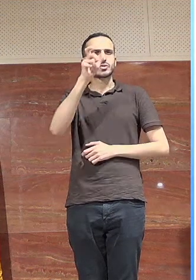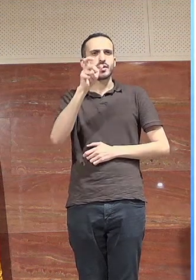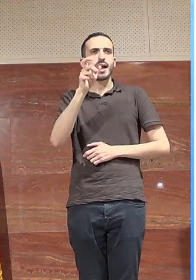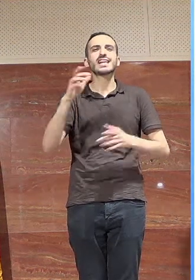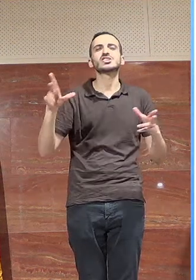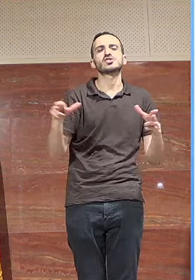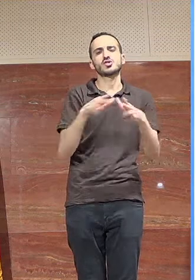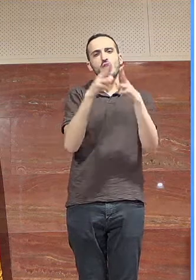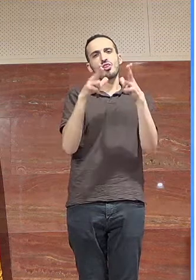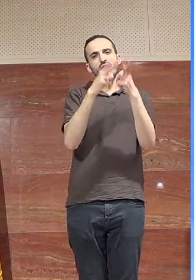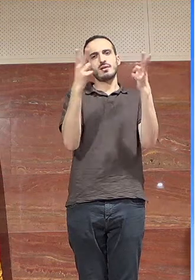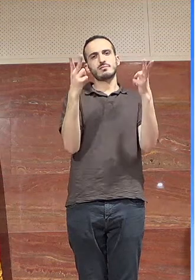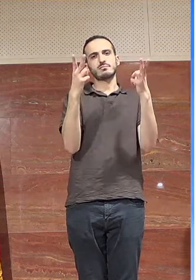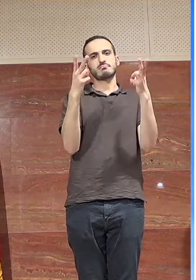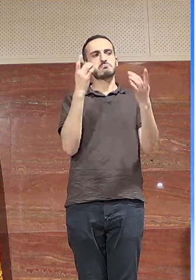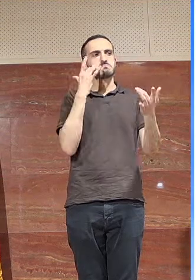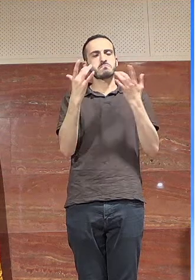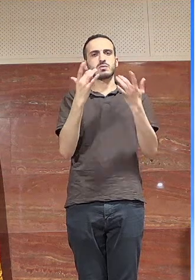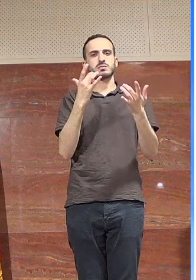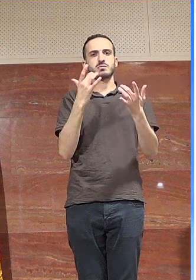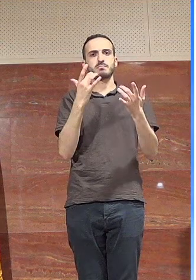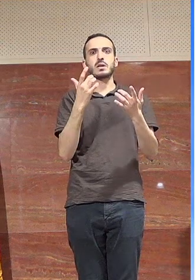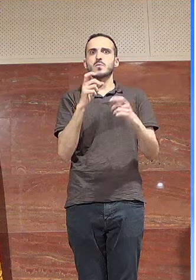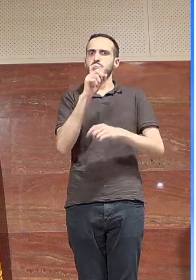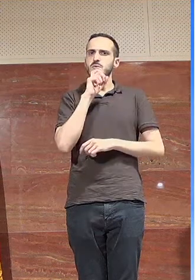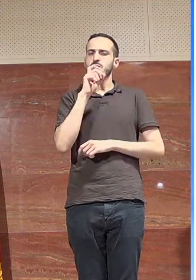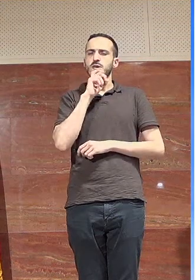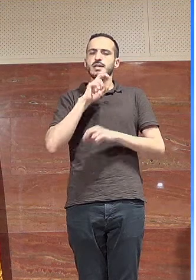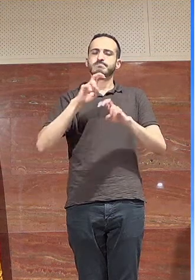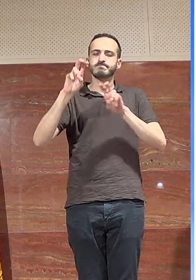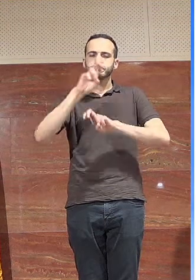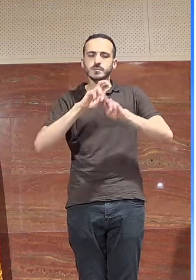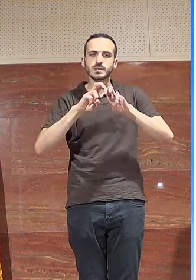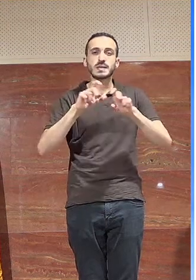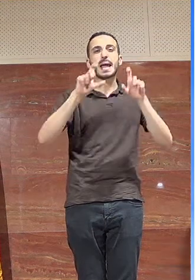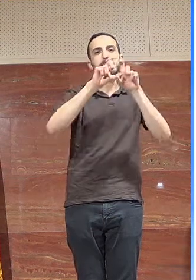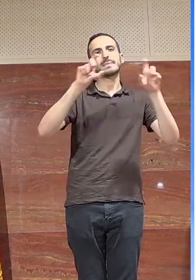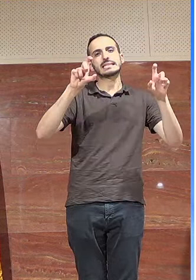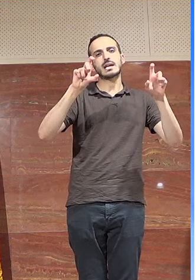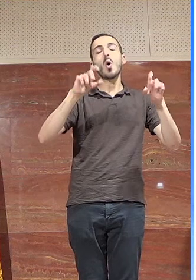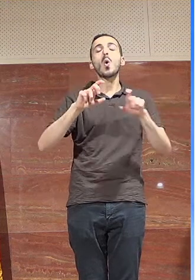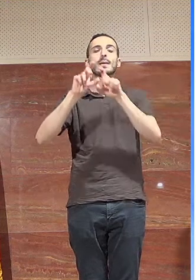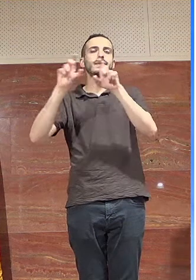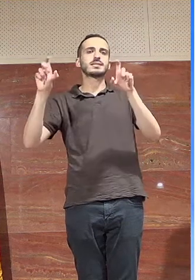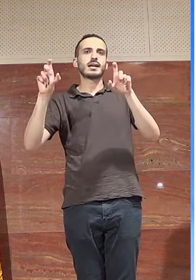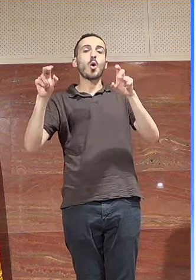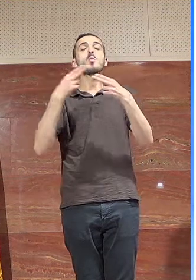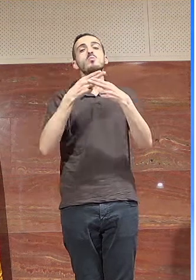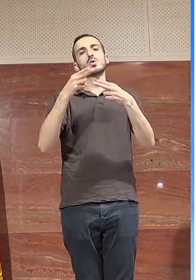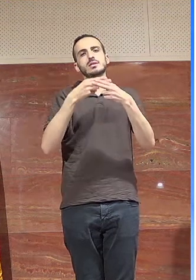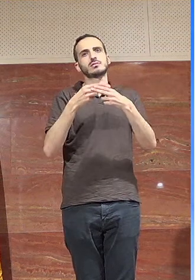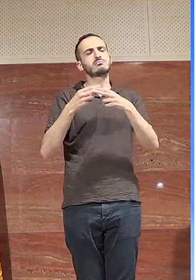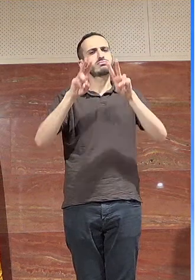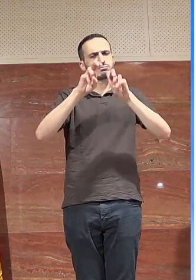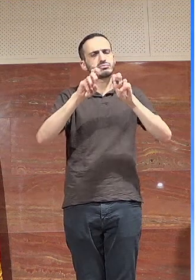en fin, empiezan a aparecer otras. Os costará encontrar las palabras empresarial o empresa y político o política.